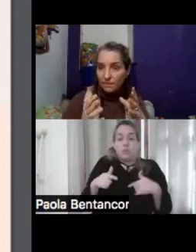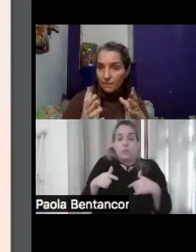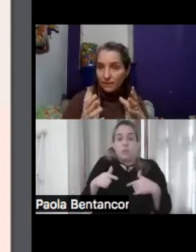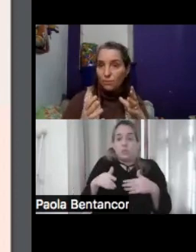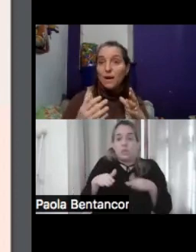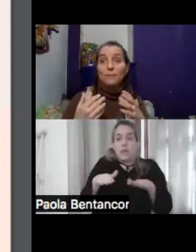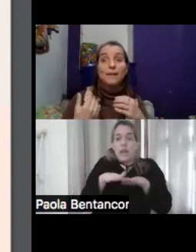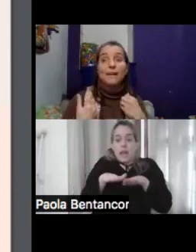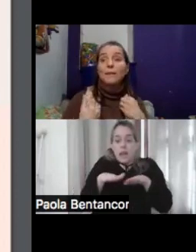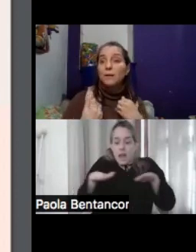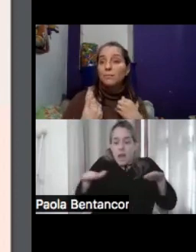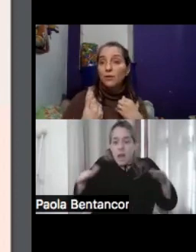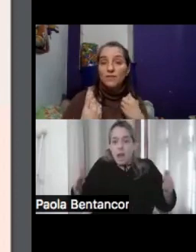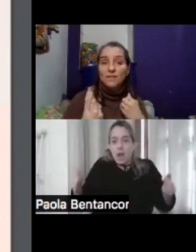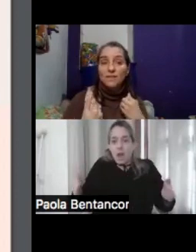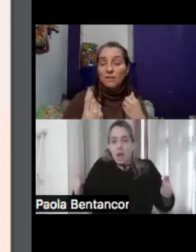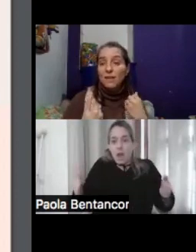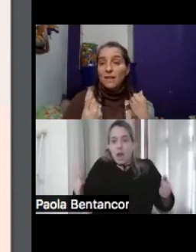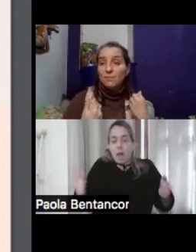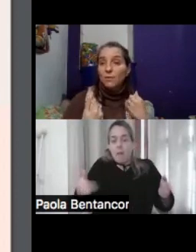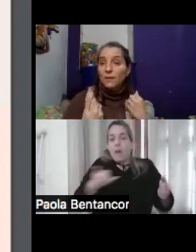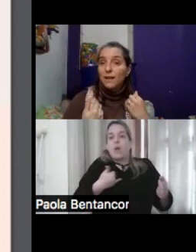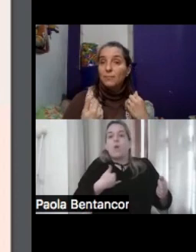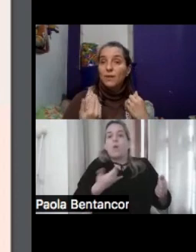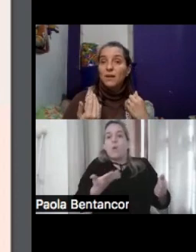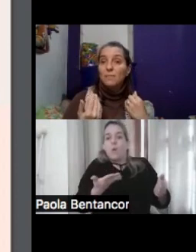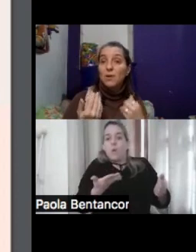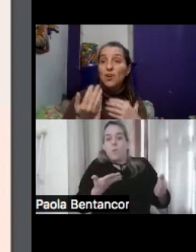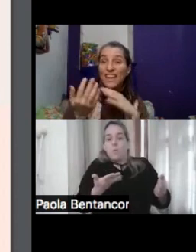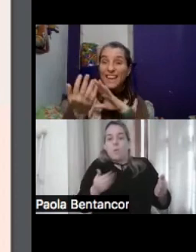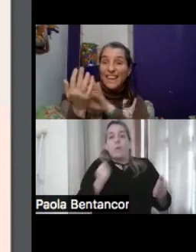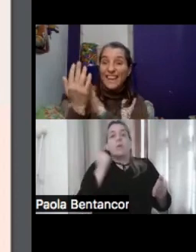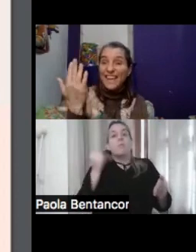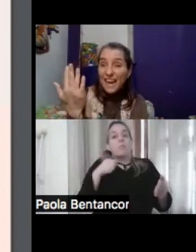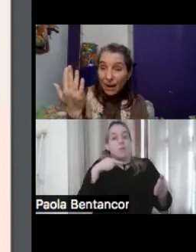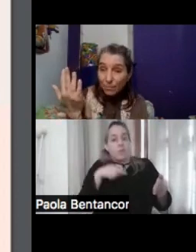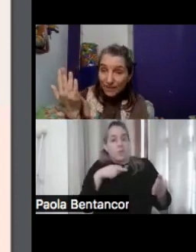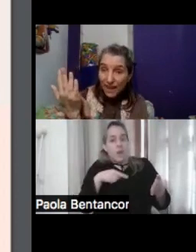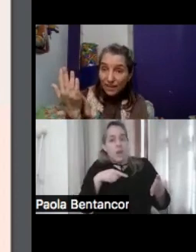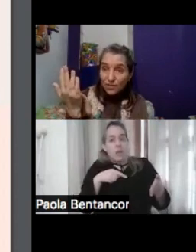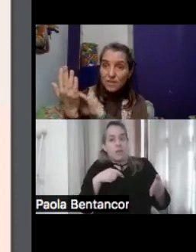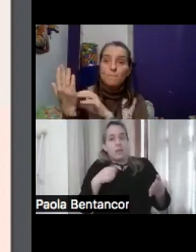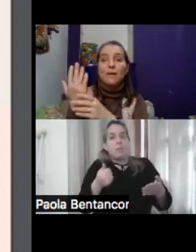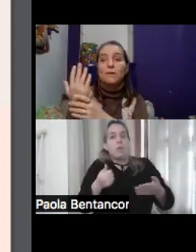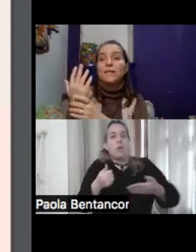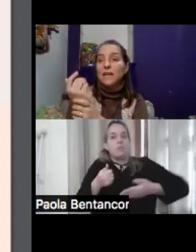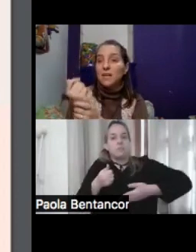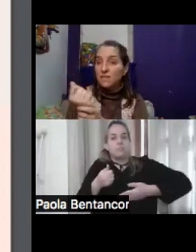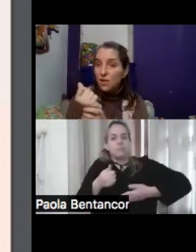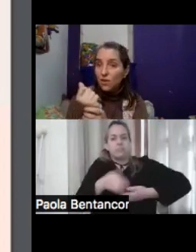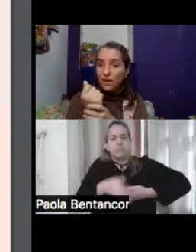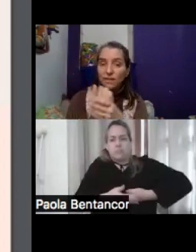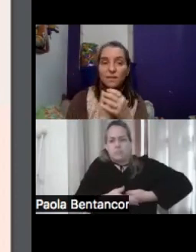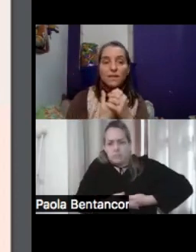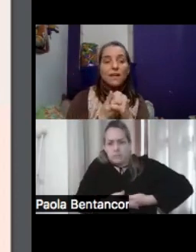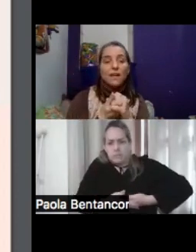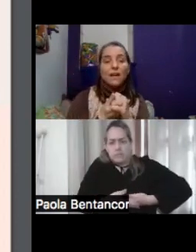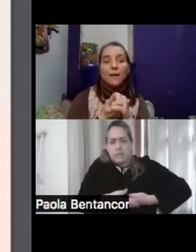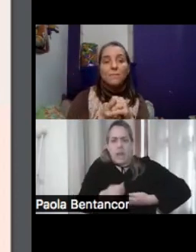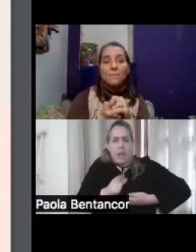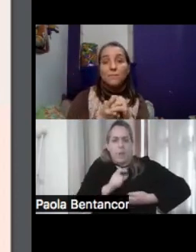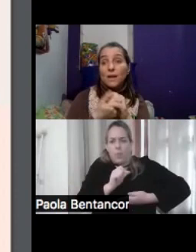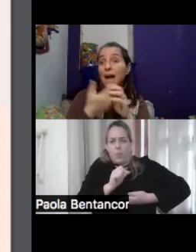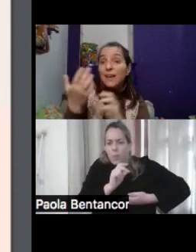algunas características en particular, para que el miembro sin sensibilidad ni movilidad, por ejemplo, no le quede apretado, ¿sí?, para evitar